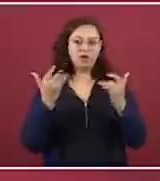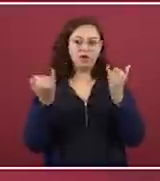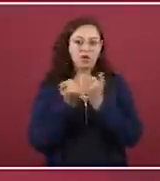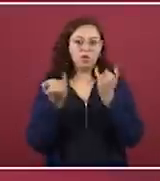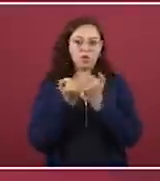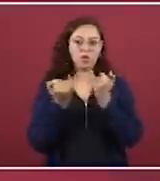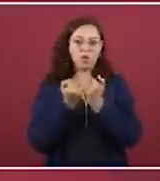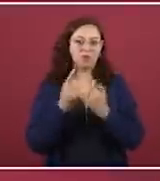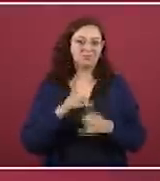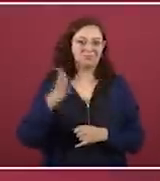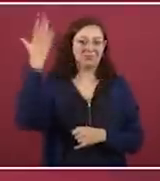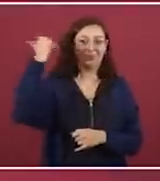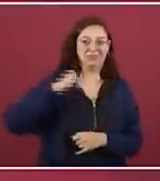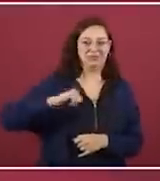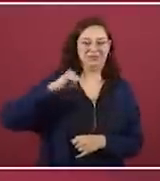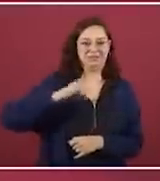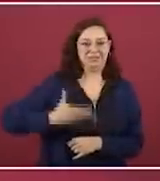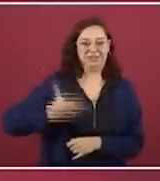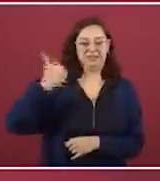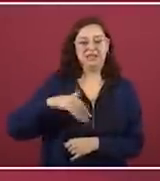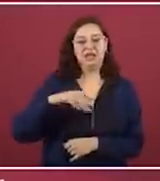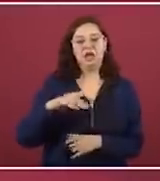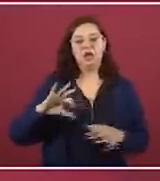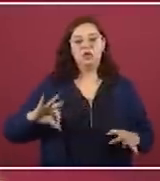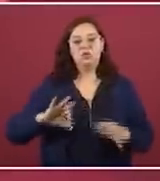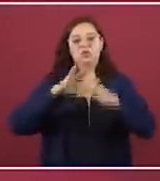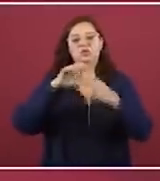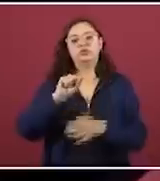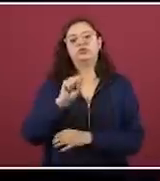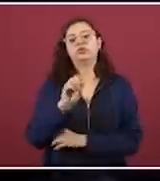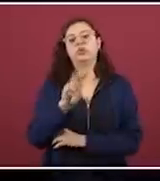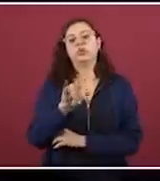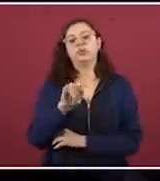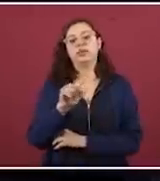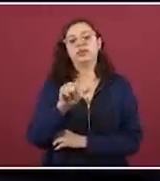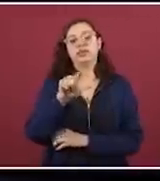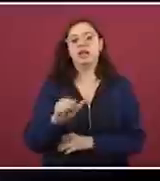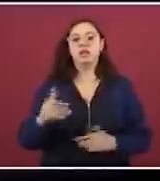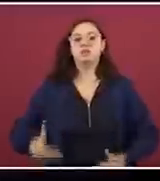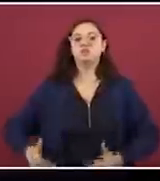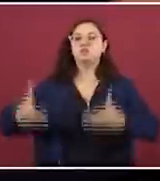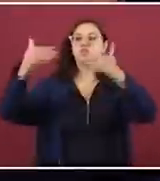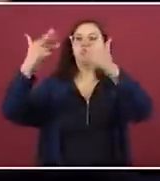la Unión Soviética, quienes se formaron